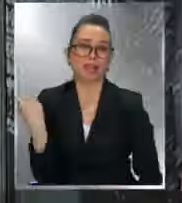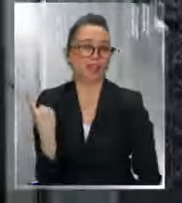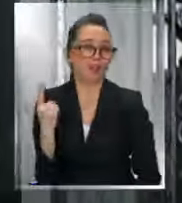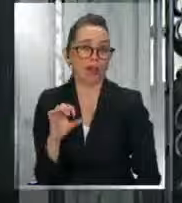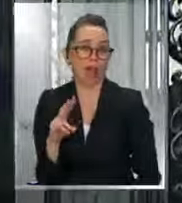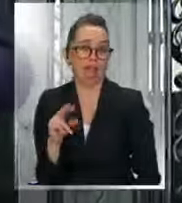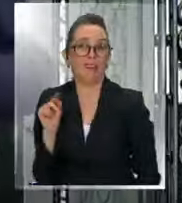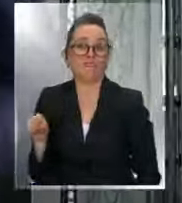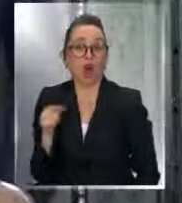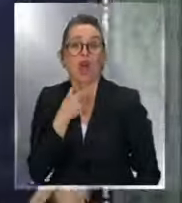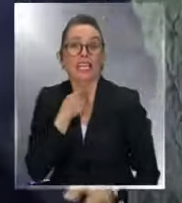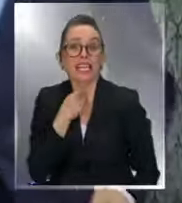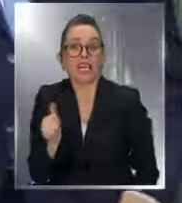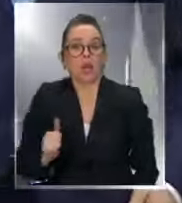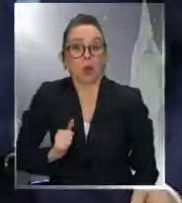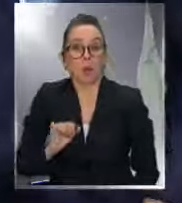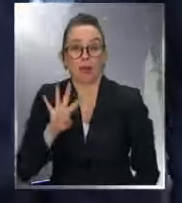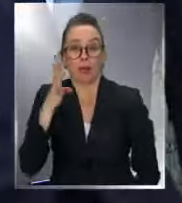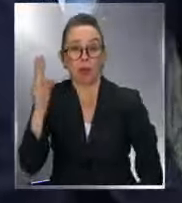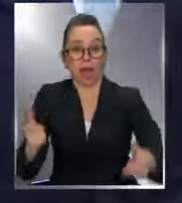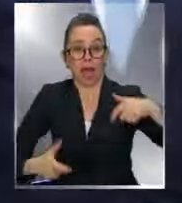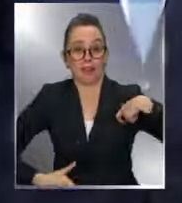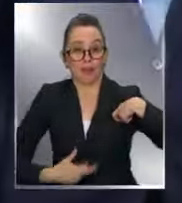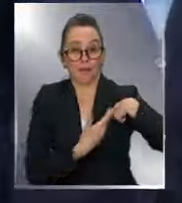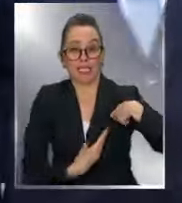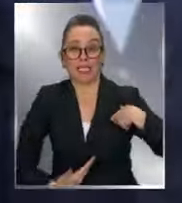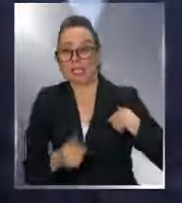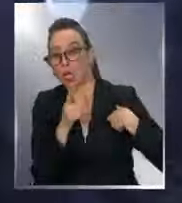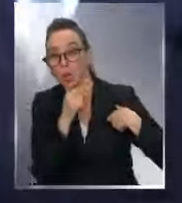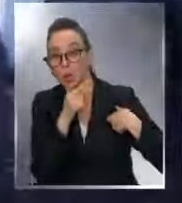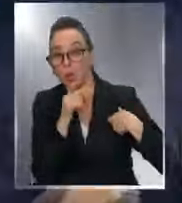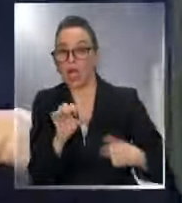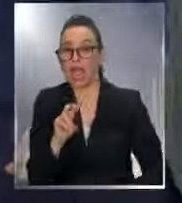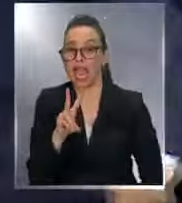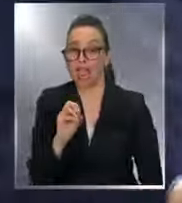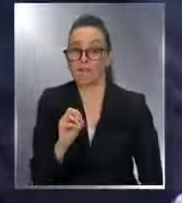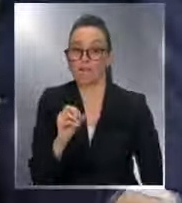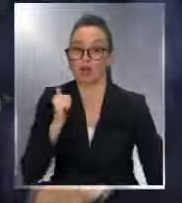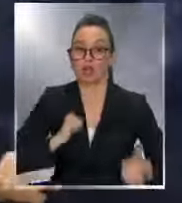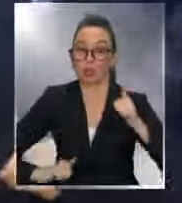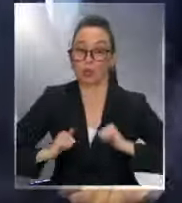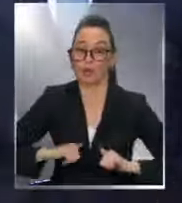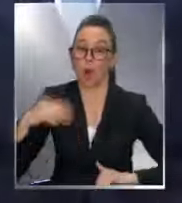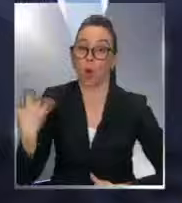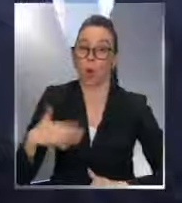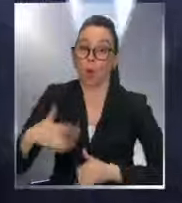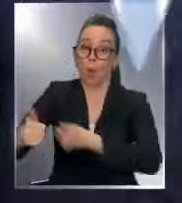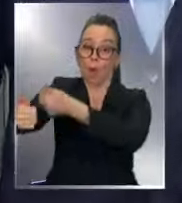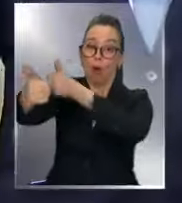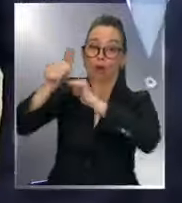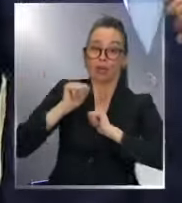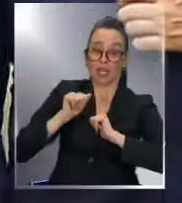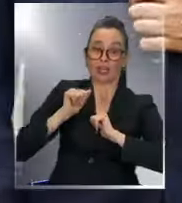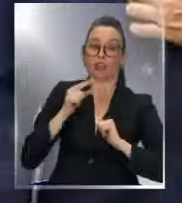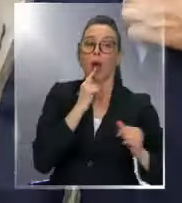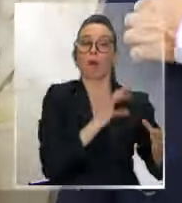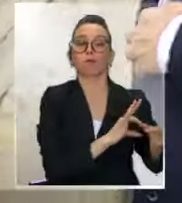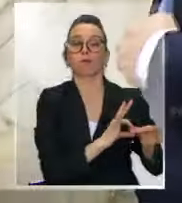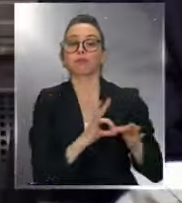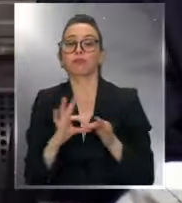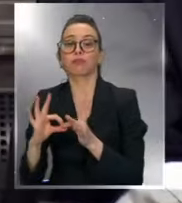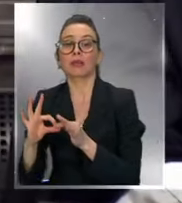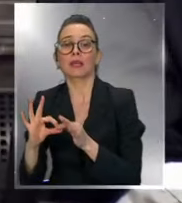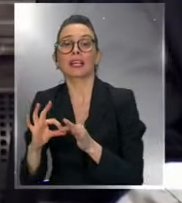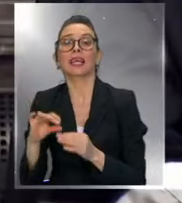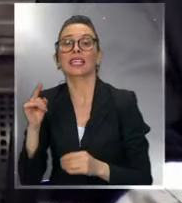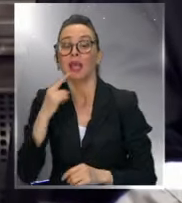Hoy su anhelo por cumplir un cuarto mandato está en duda. Evo Morales sufrió una dura derrota y ante el que fue su argumento preferido.